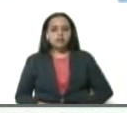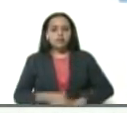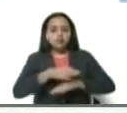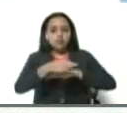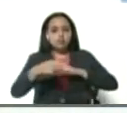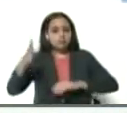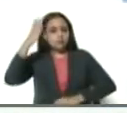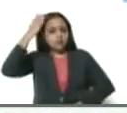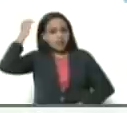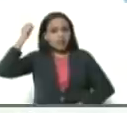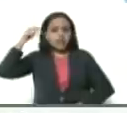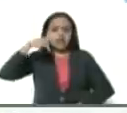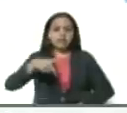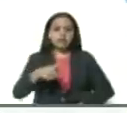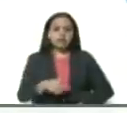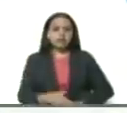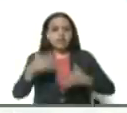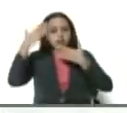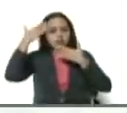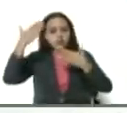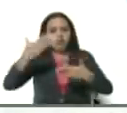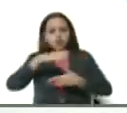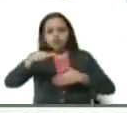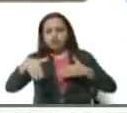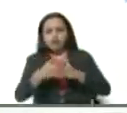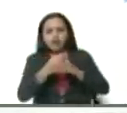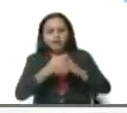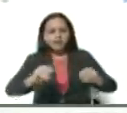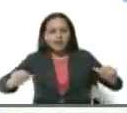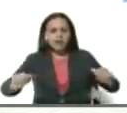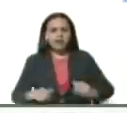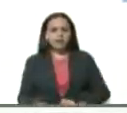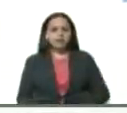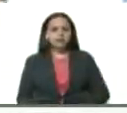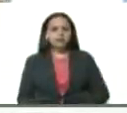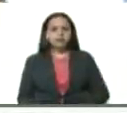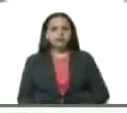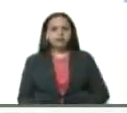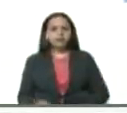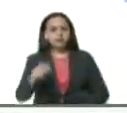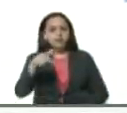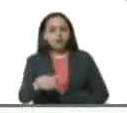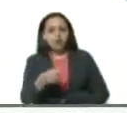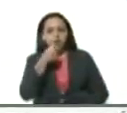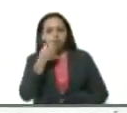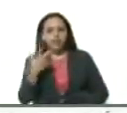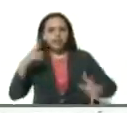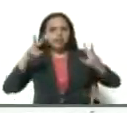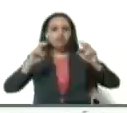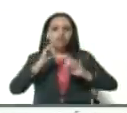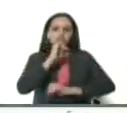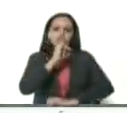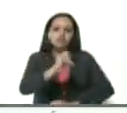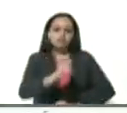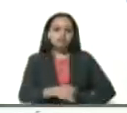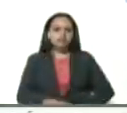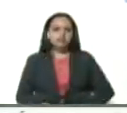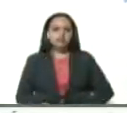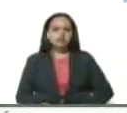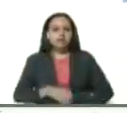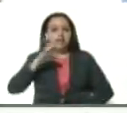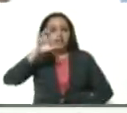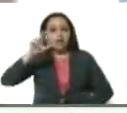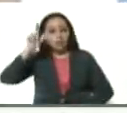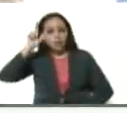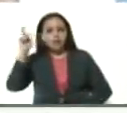Calabozo, saludándole de todas estas tierras de los arrozales, hoy con buenas nuevas para el estado Guárico,